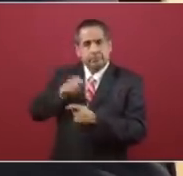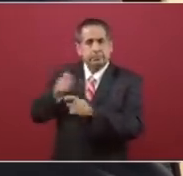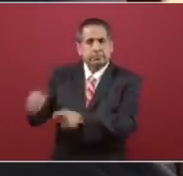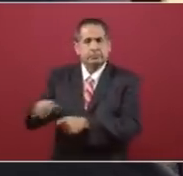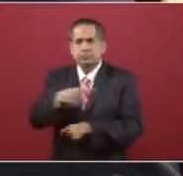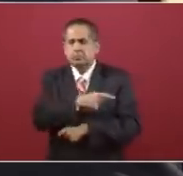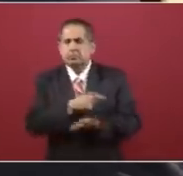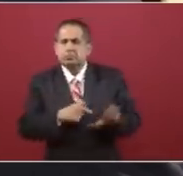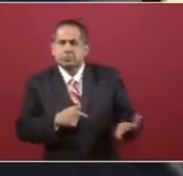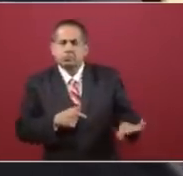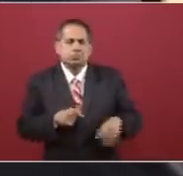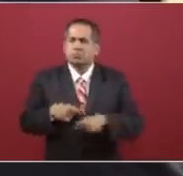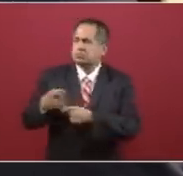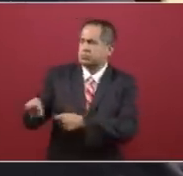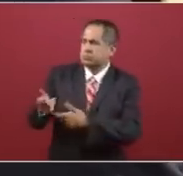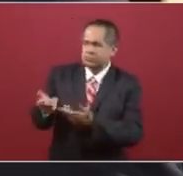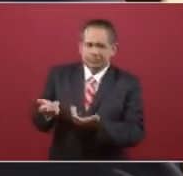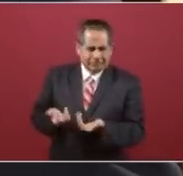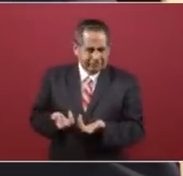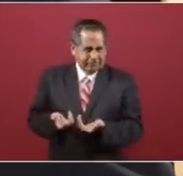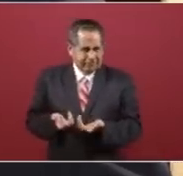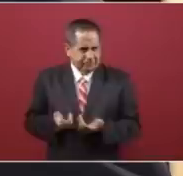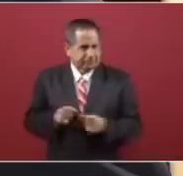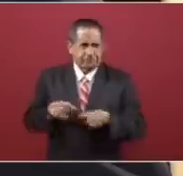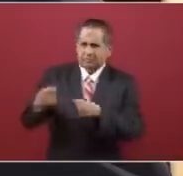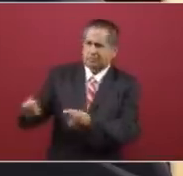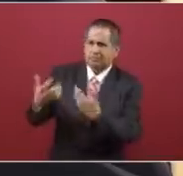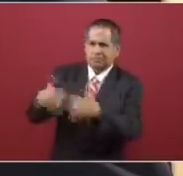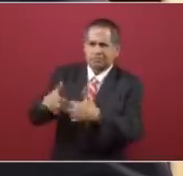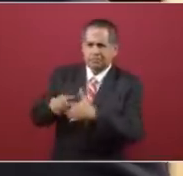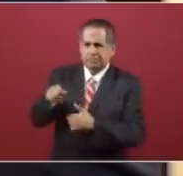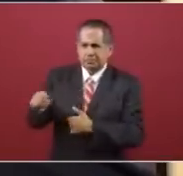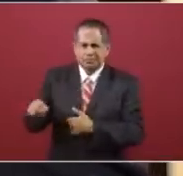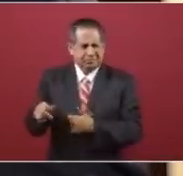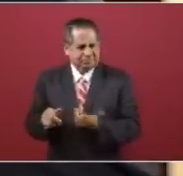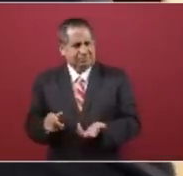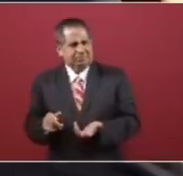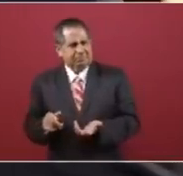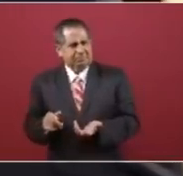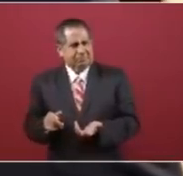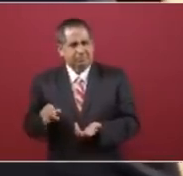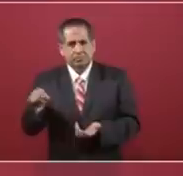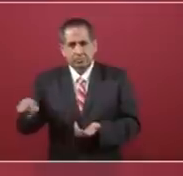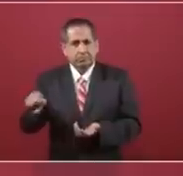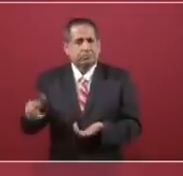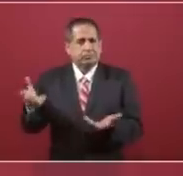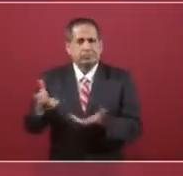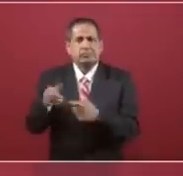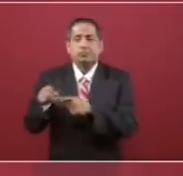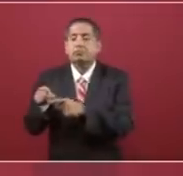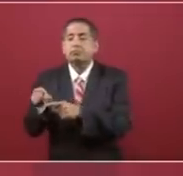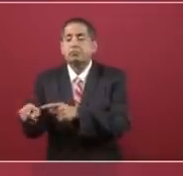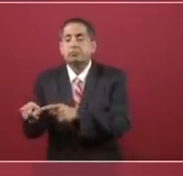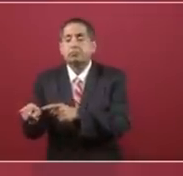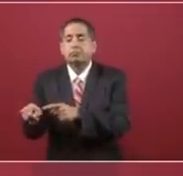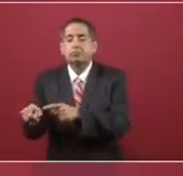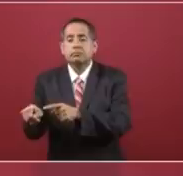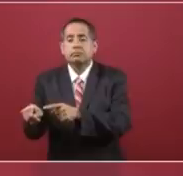este a una empresa que al final lo que hacía